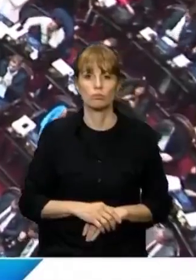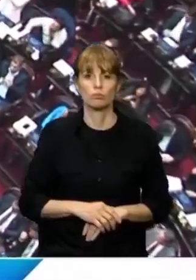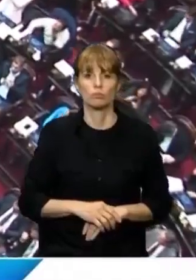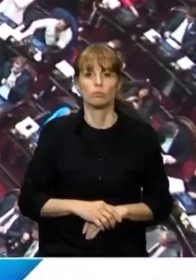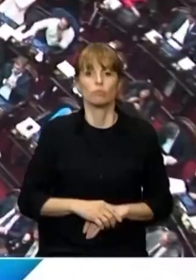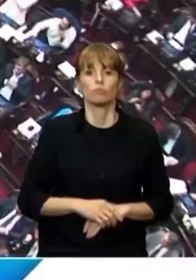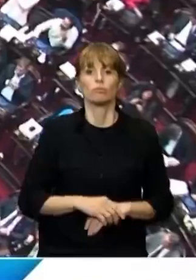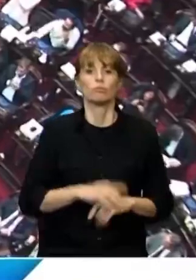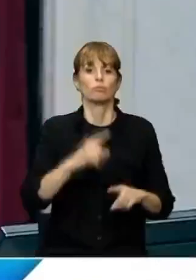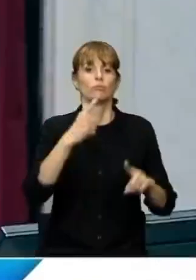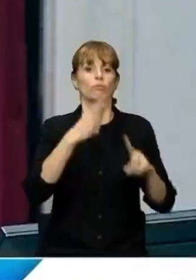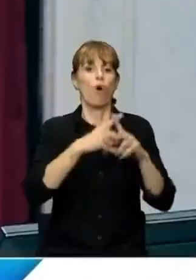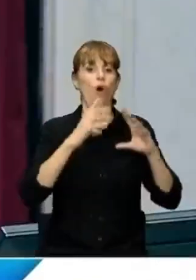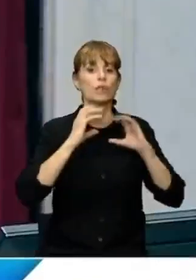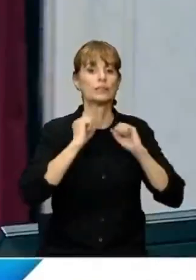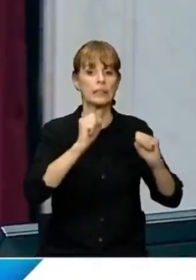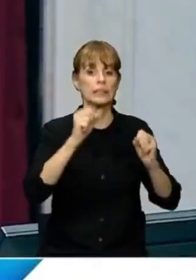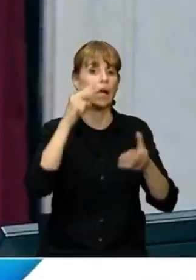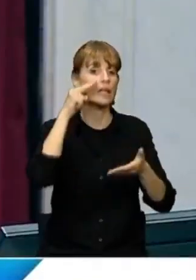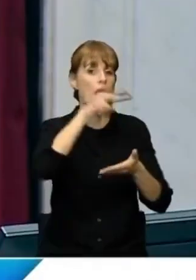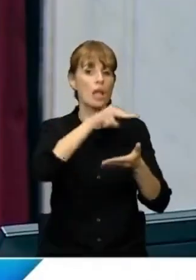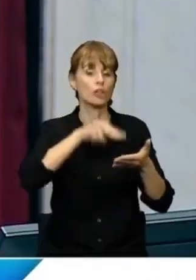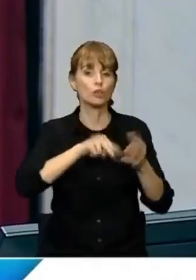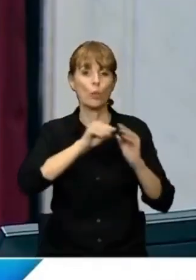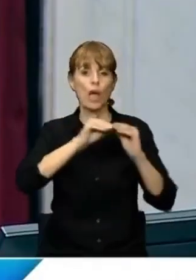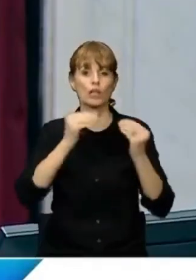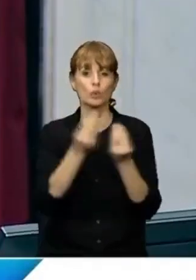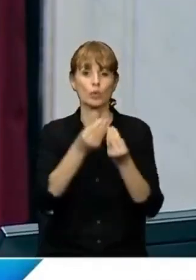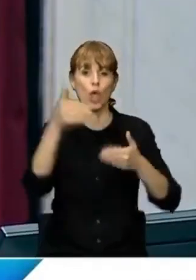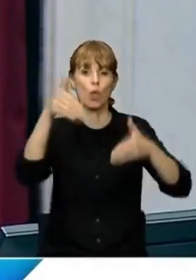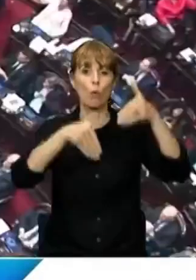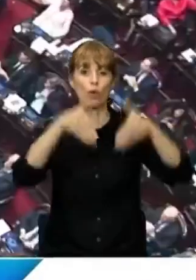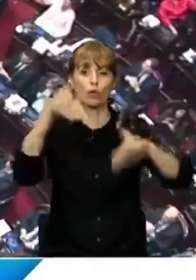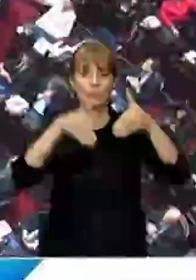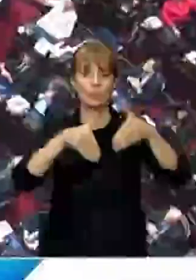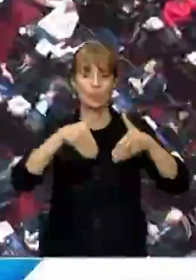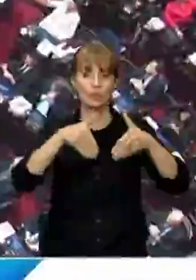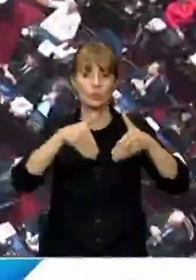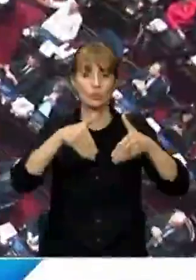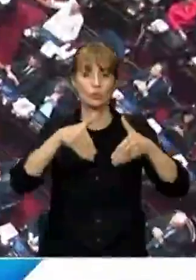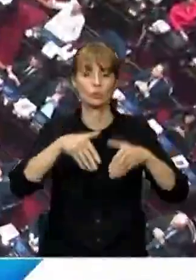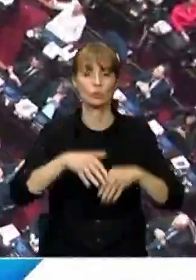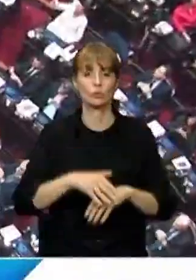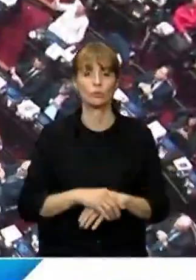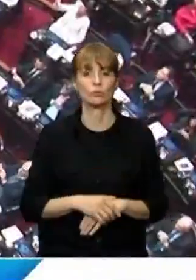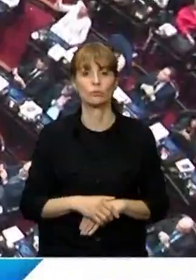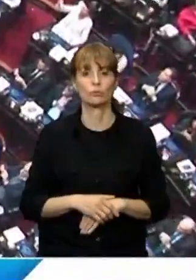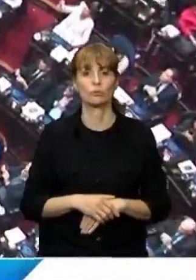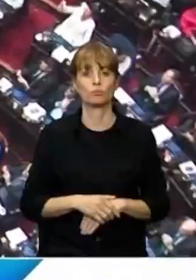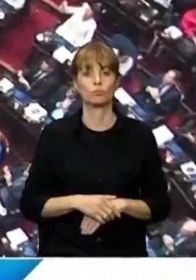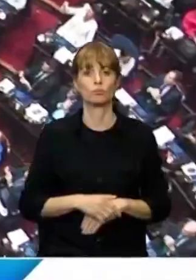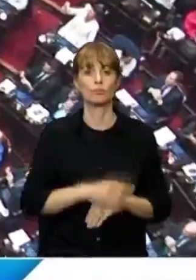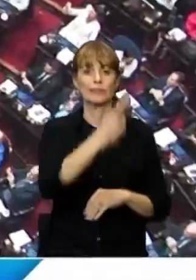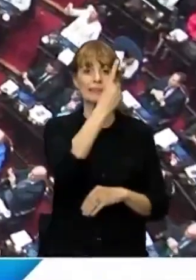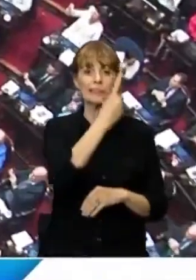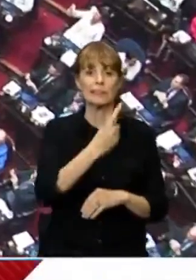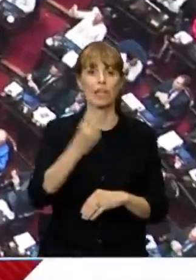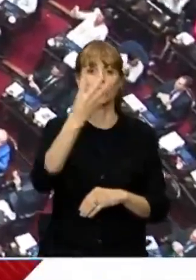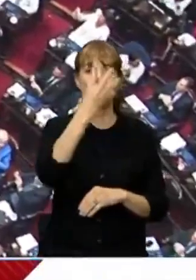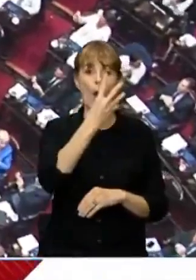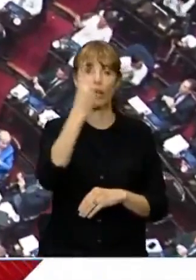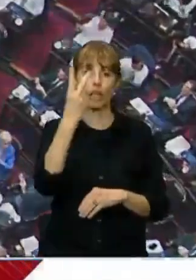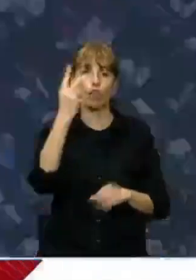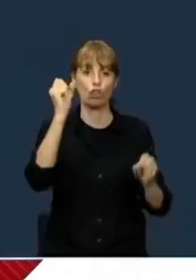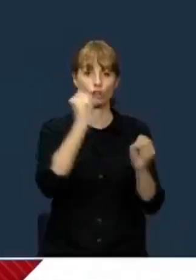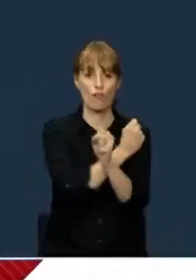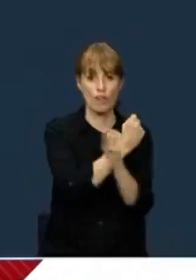Por secretaría se dará lectura del resultado de la votación. Vamos, que ponchen el reloj. Qué raro que no lo ponchen. 142